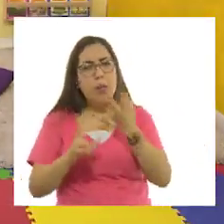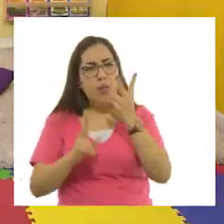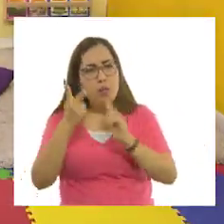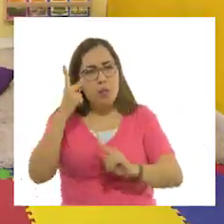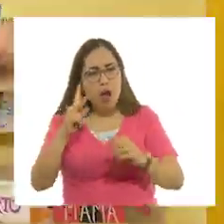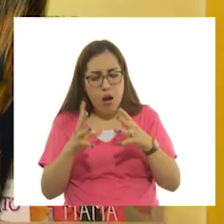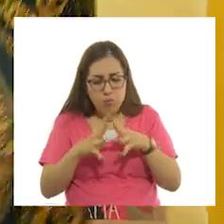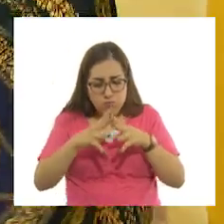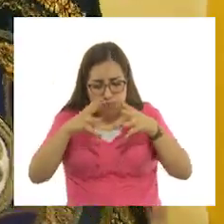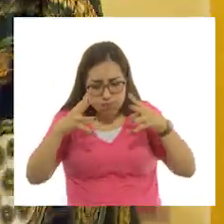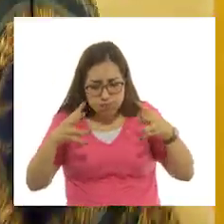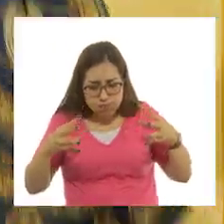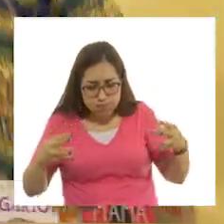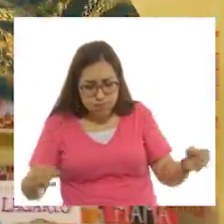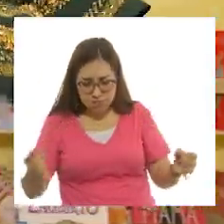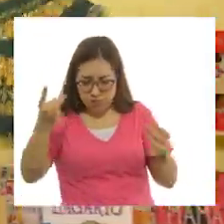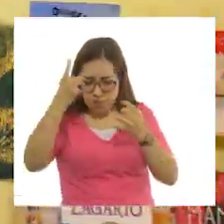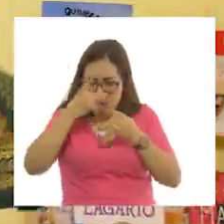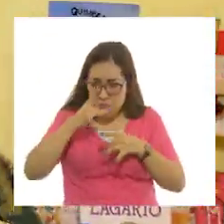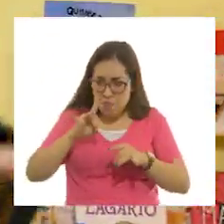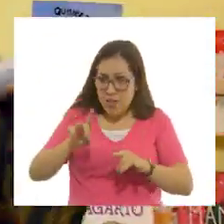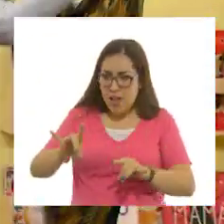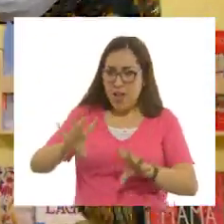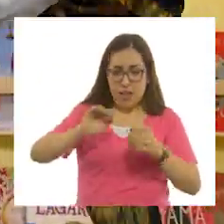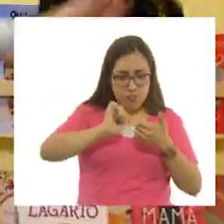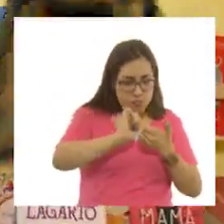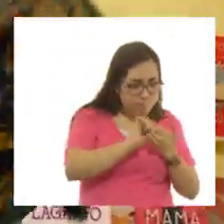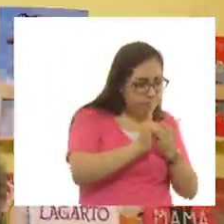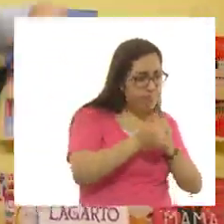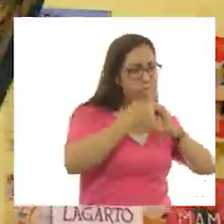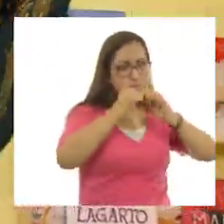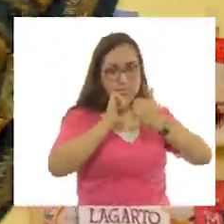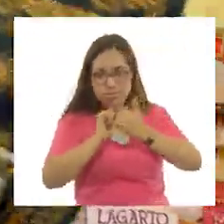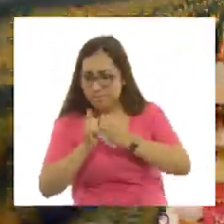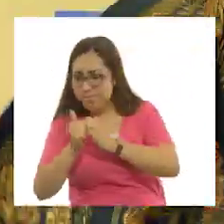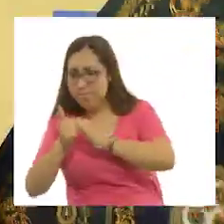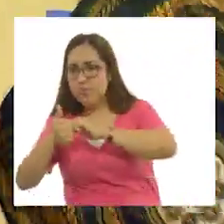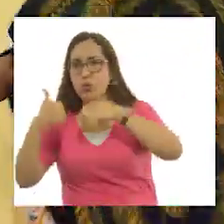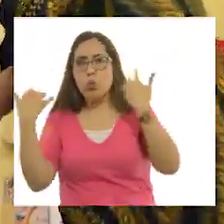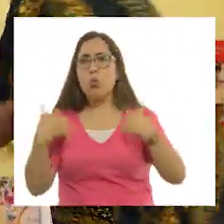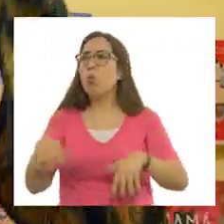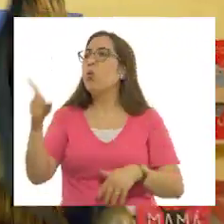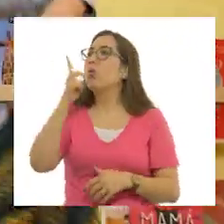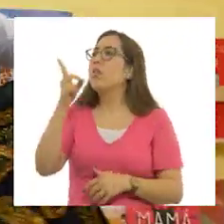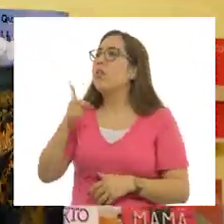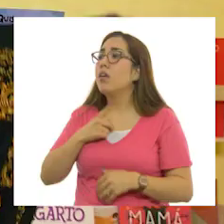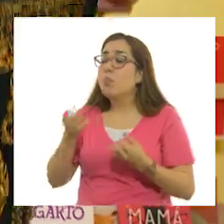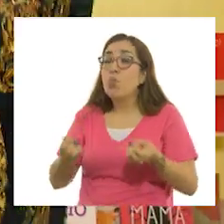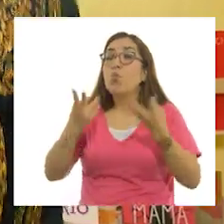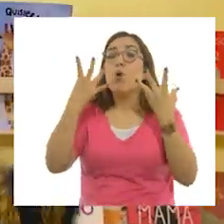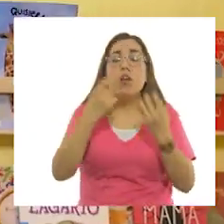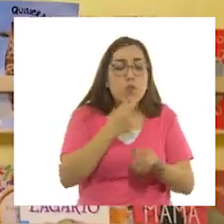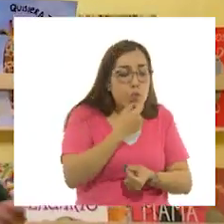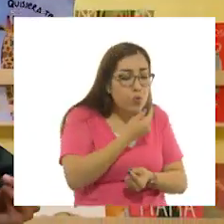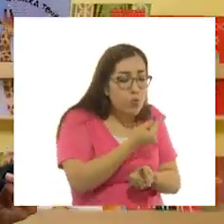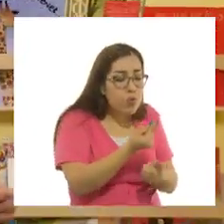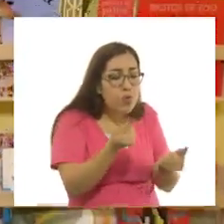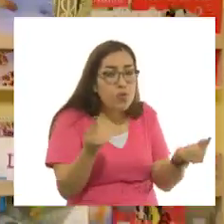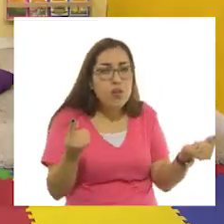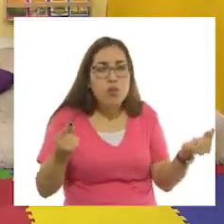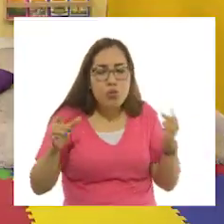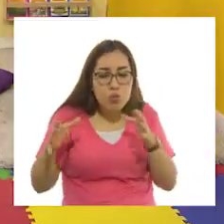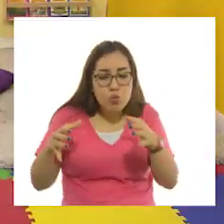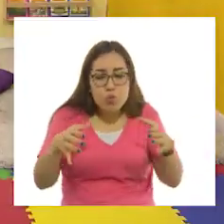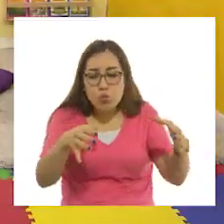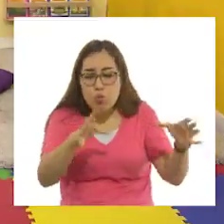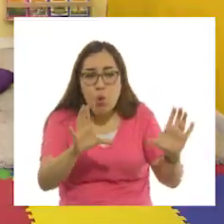dígame dígame dígame usted cuántas criaturitas se ha chupado usted